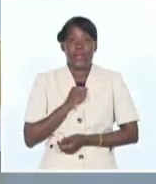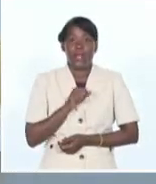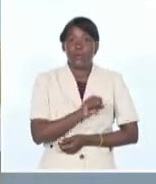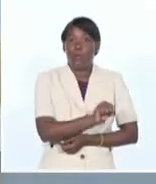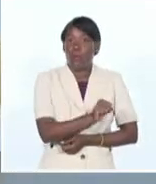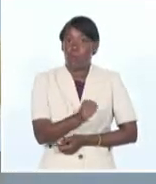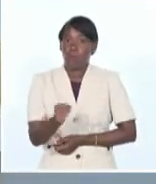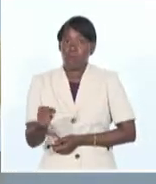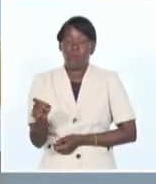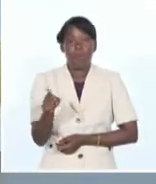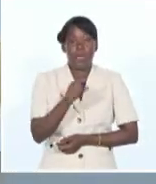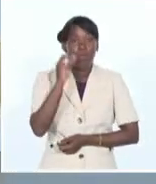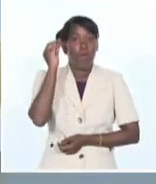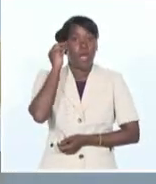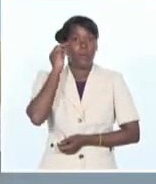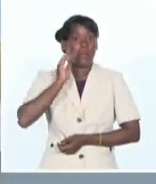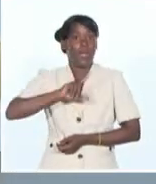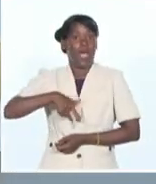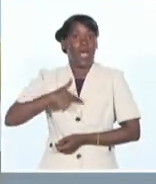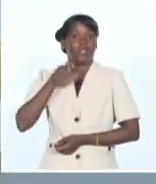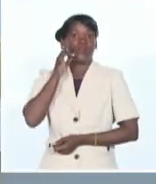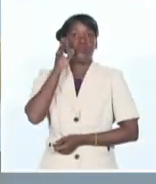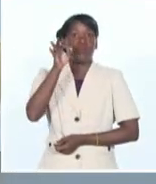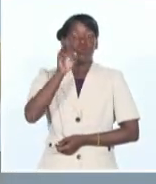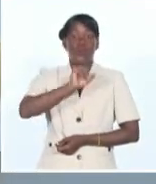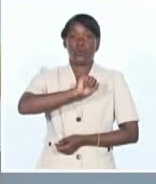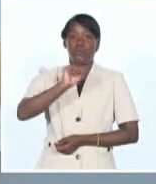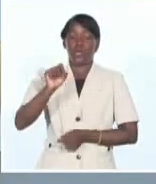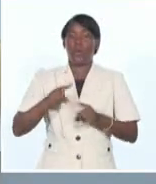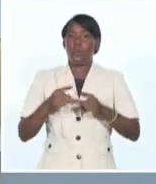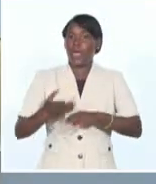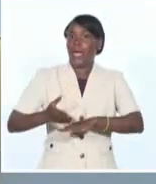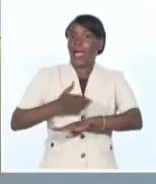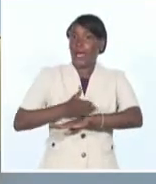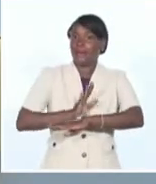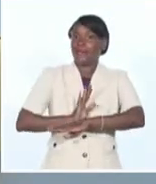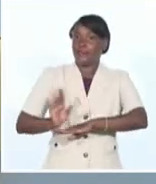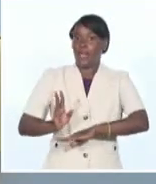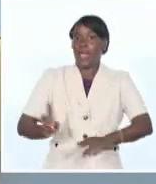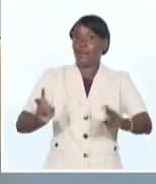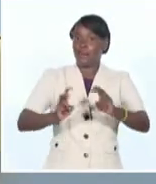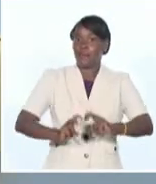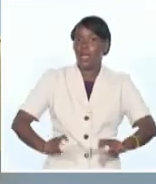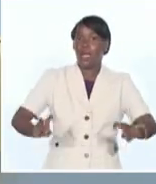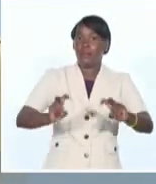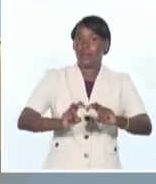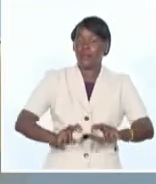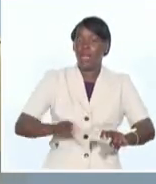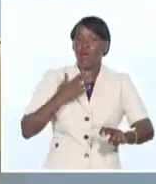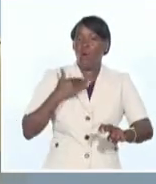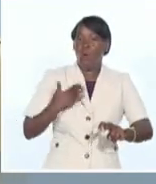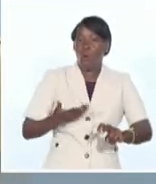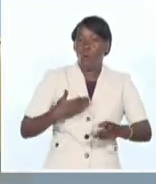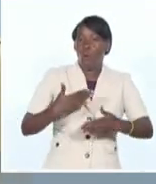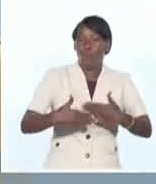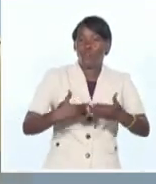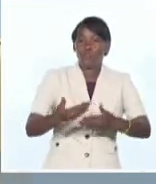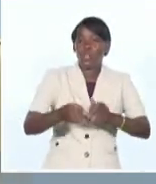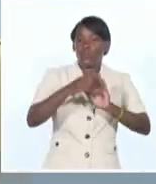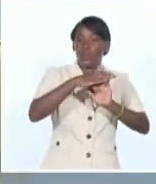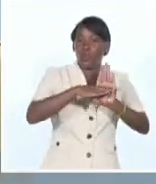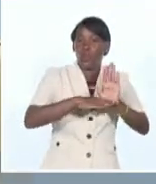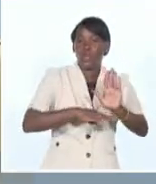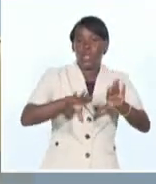superior como resultado de las investigaciones que hemos estado realizando, optimizando los principales procesos, los procesos de ingreso en la